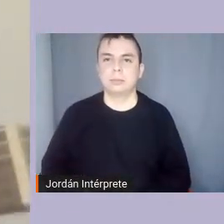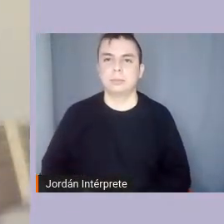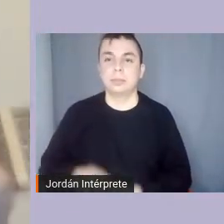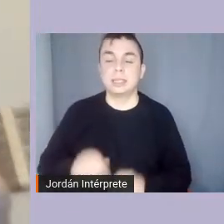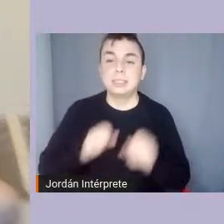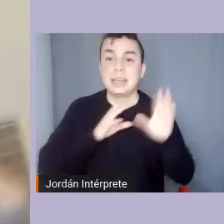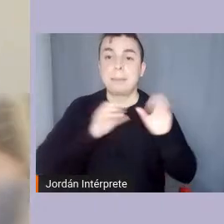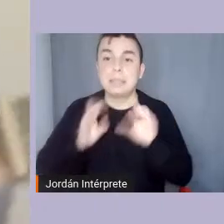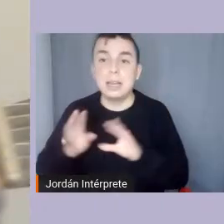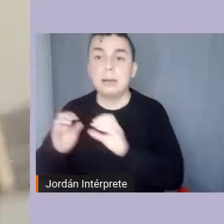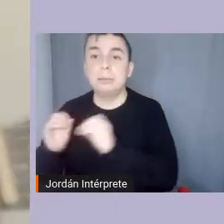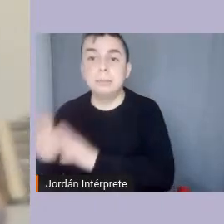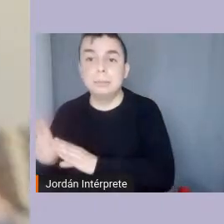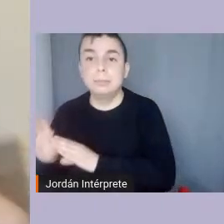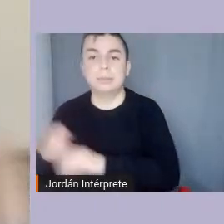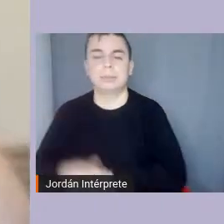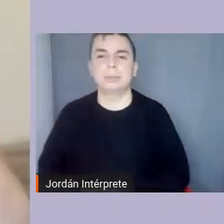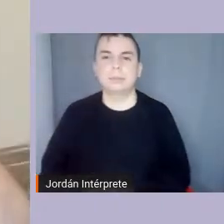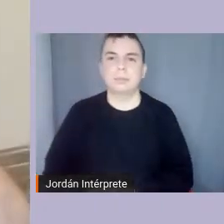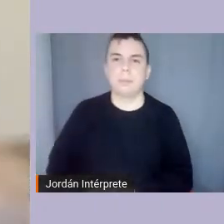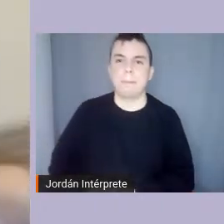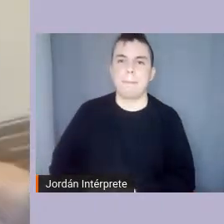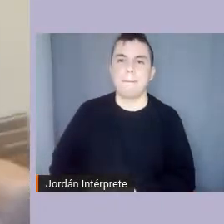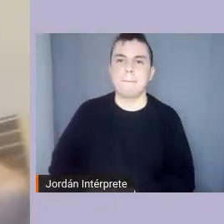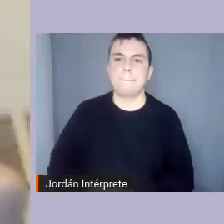Sim, sim, sim.